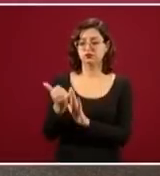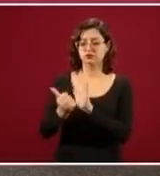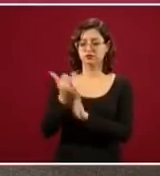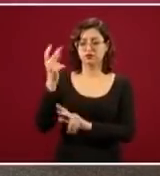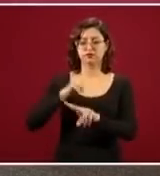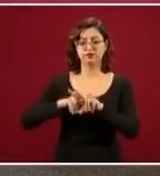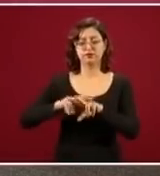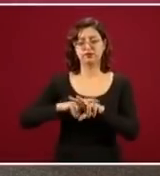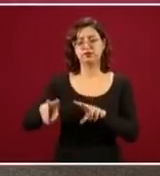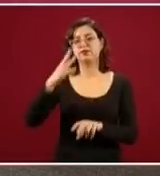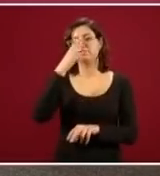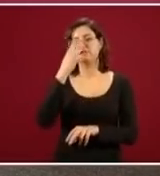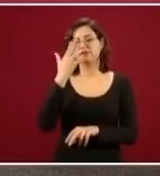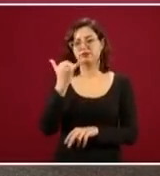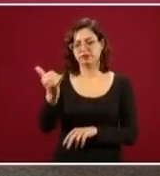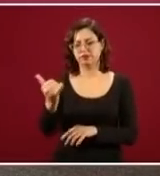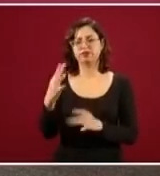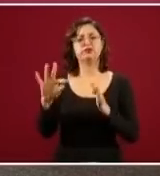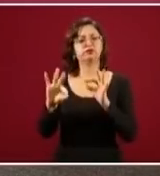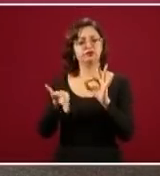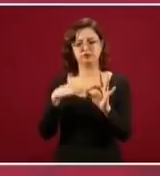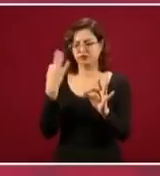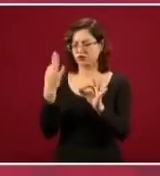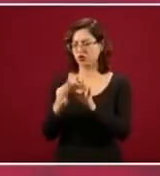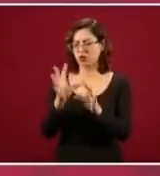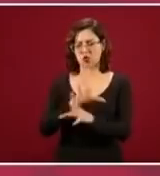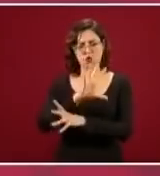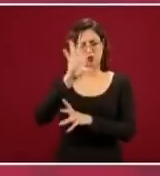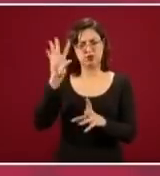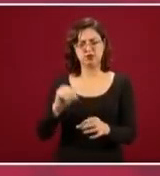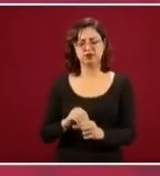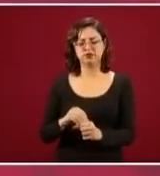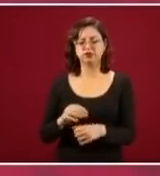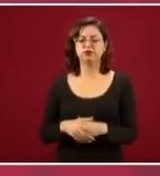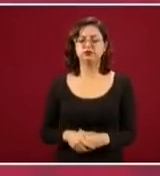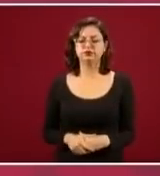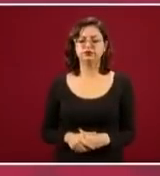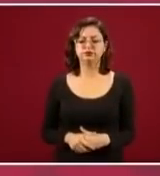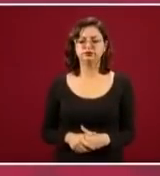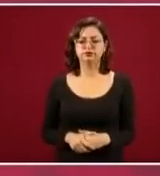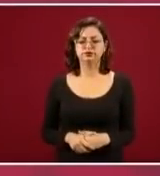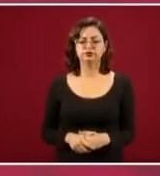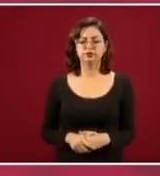construcción del Tren Maya, se cumplió con todo el procedimiento.